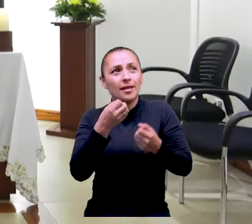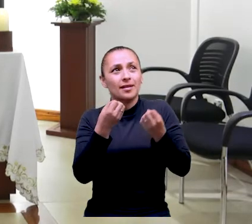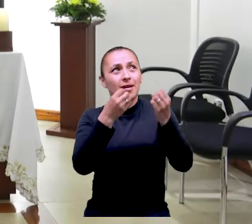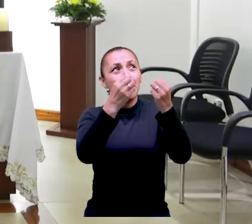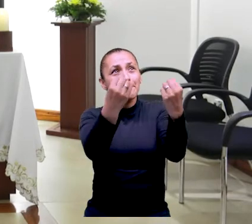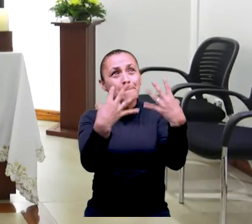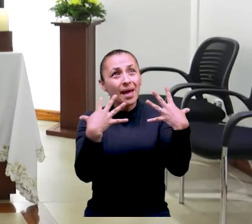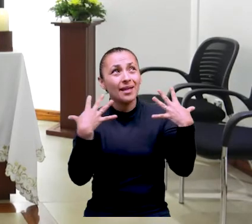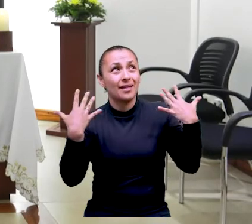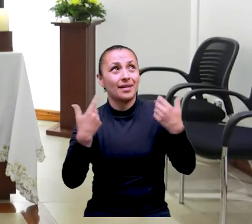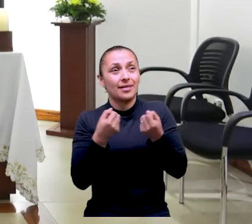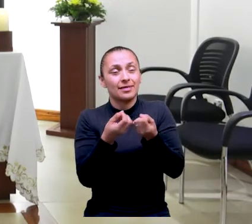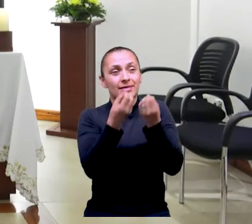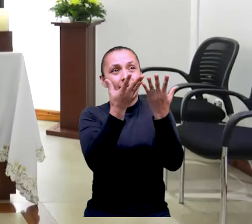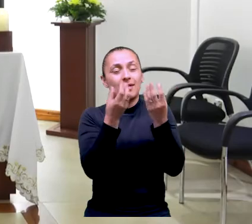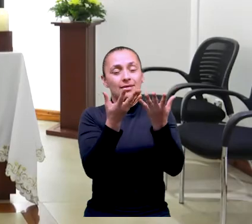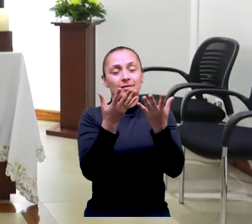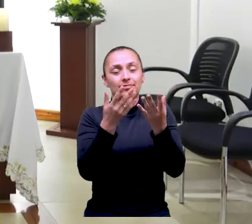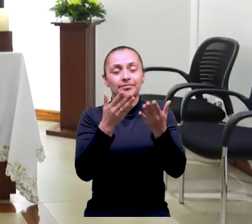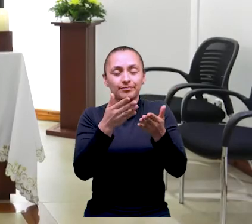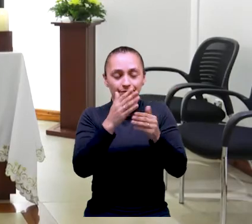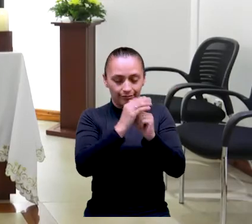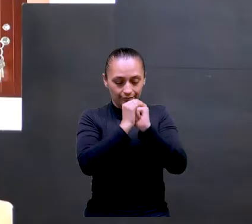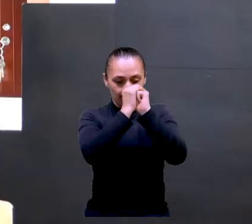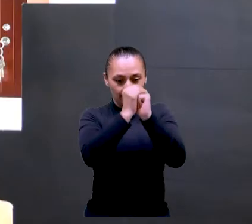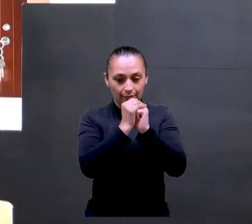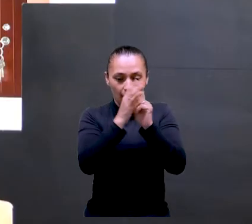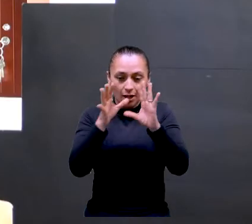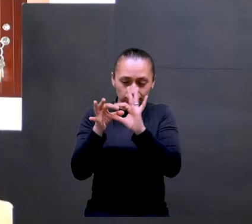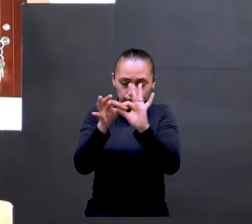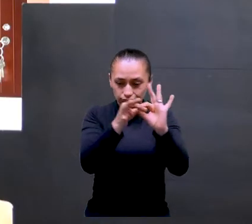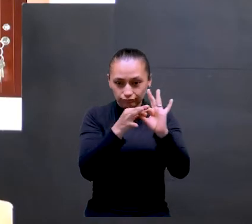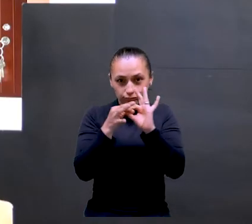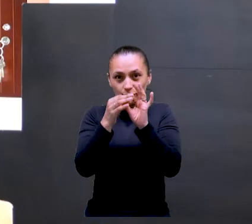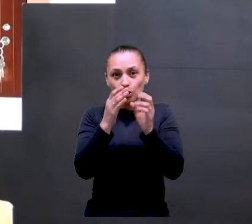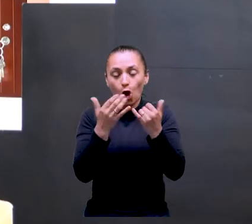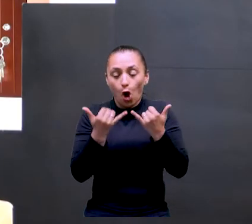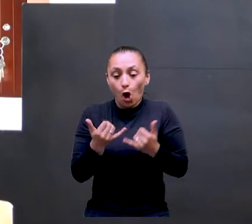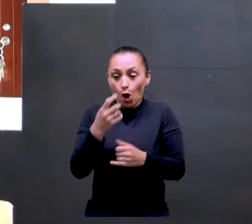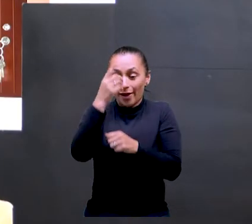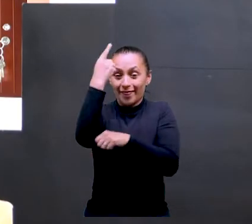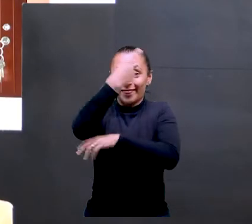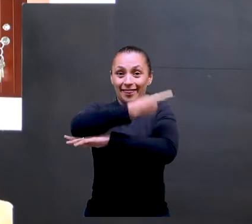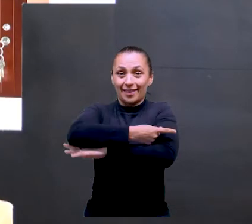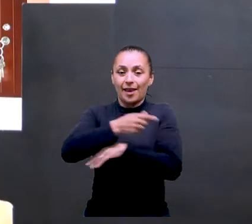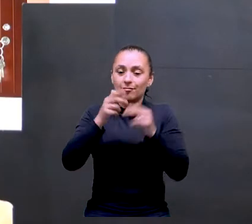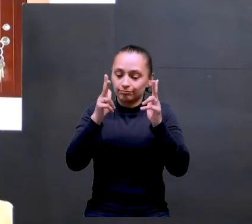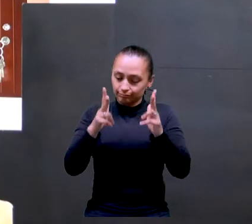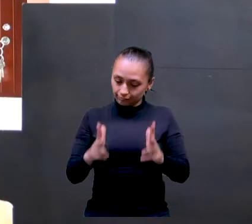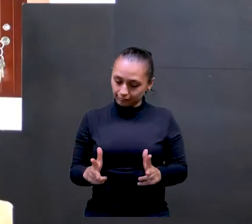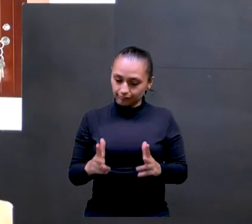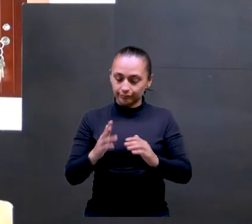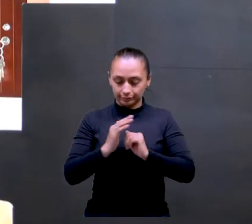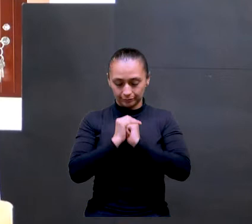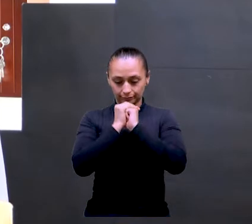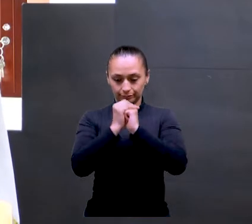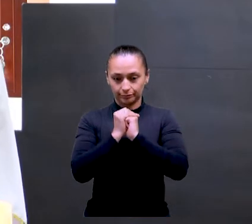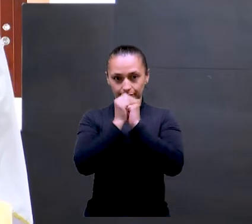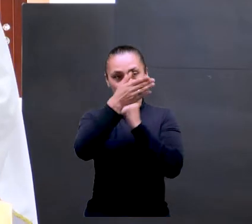padre por todas las bendiciones recibidas día para unirnos al señor en su descanso